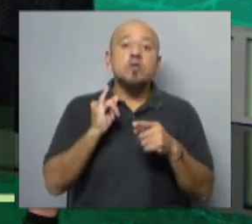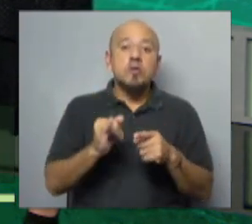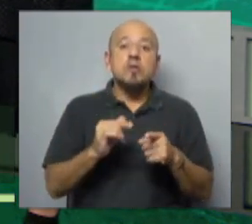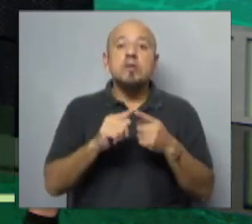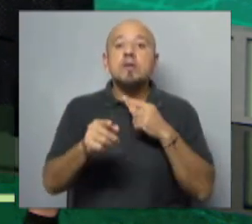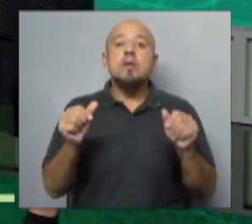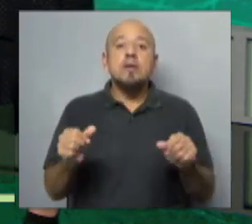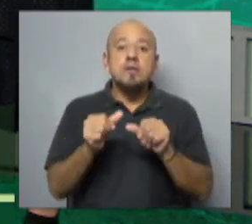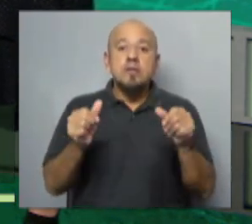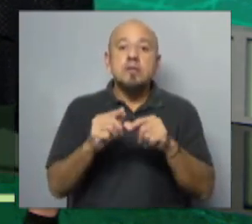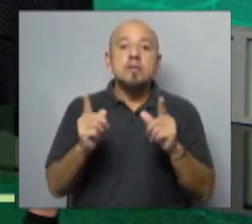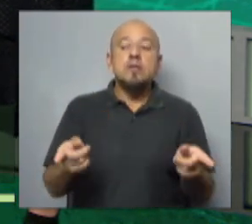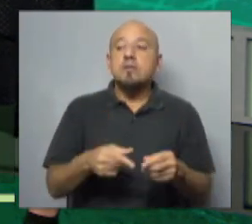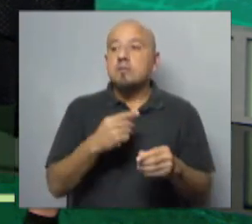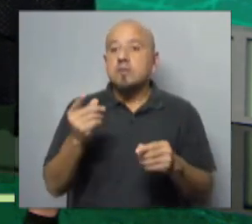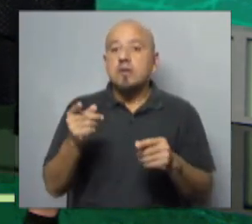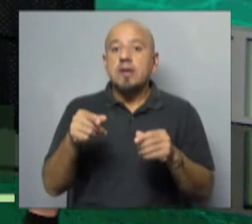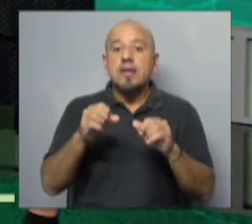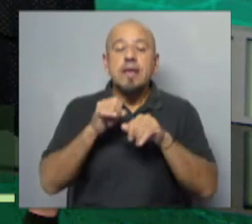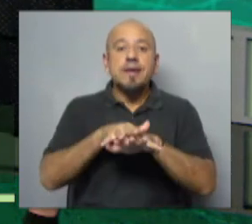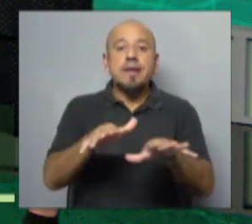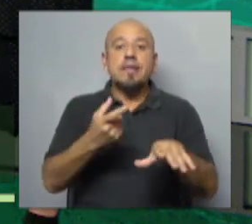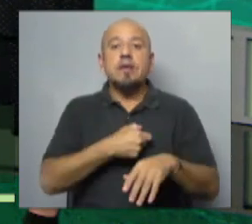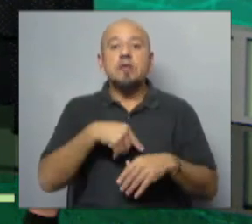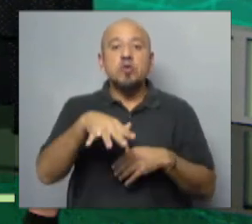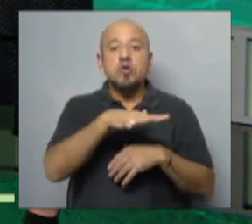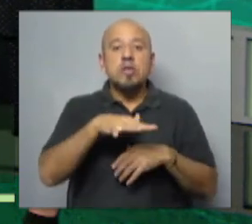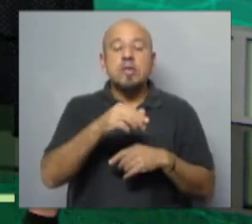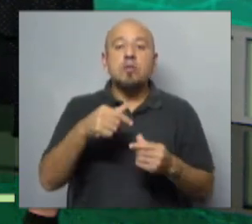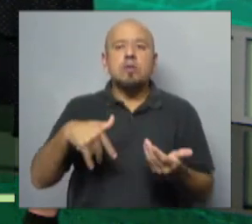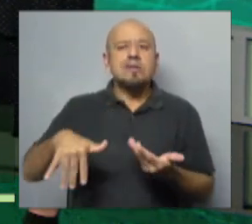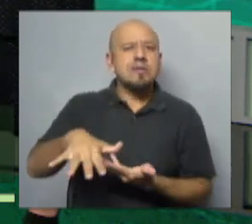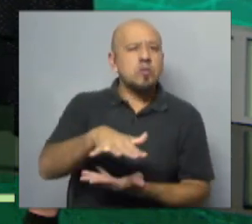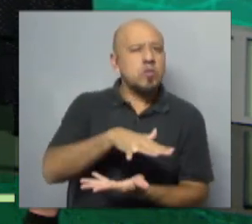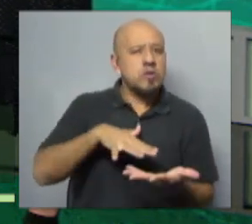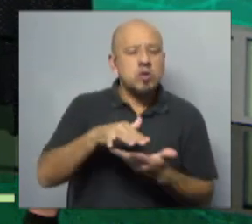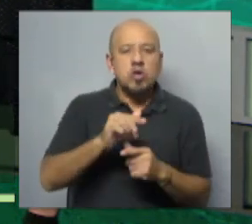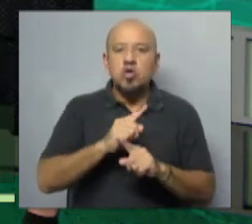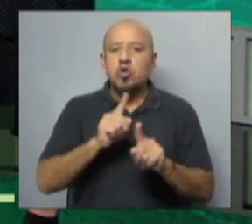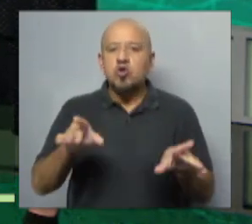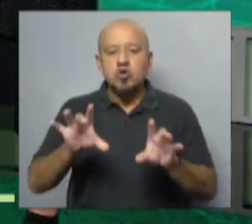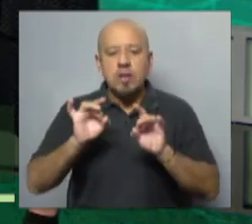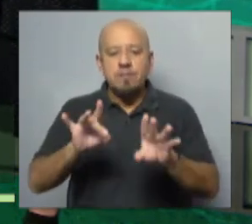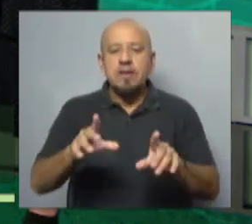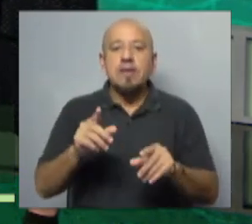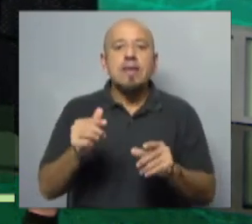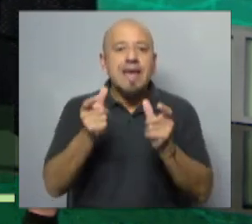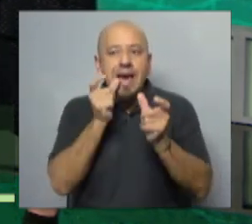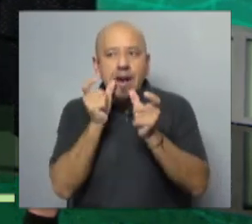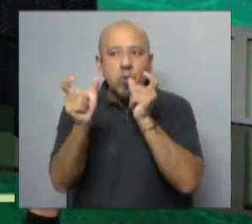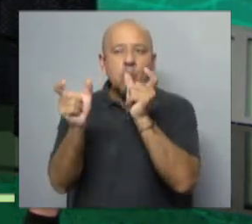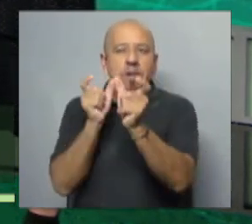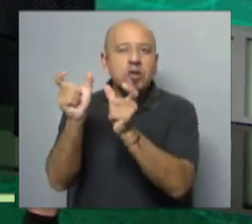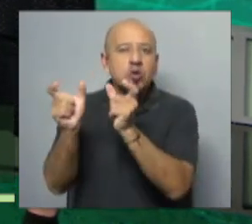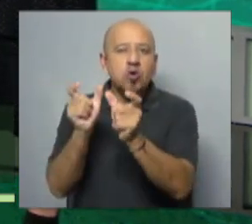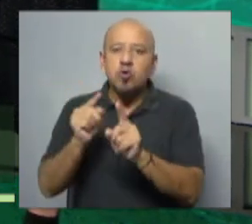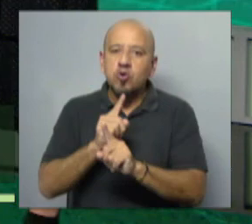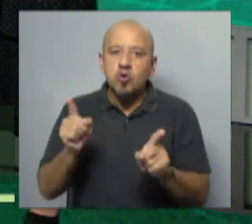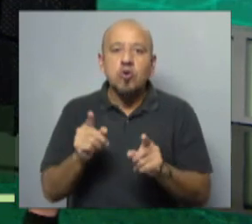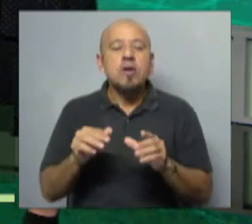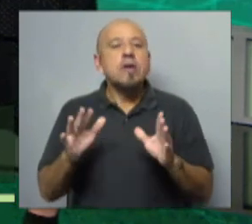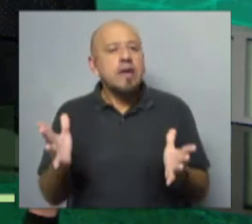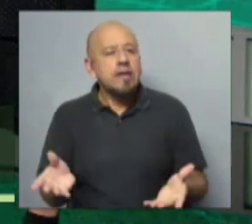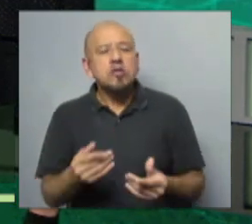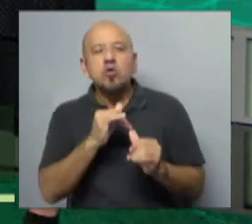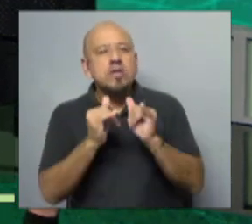y generando discurso a sí mismo en las redes en un contexto donde además no sólo importan los argumentos no sino el relato